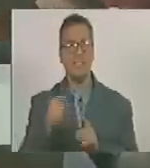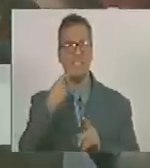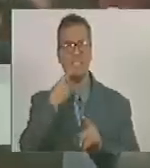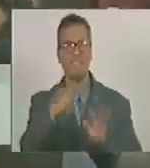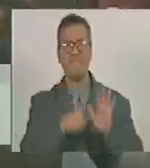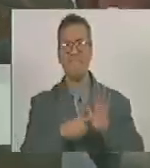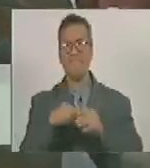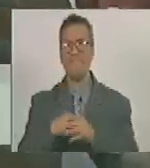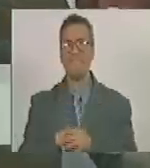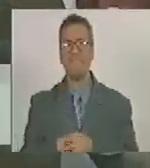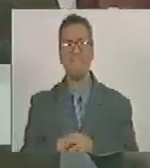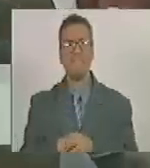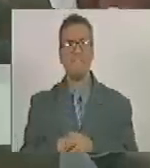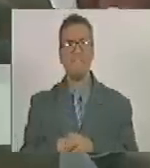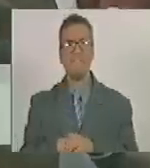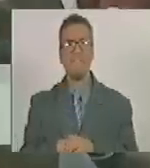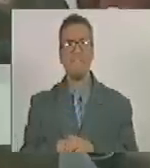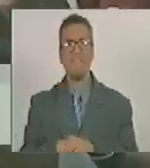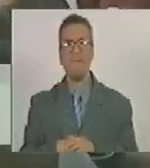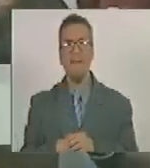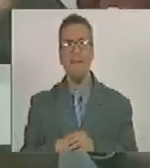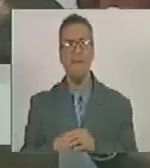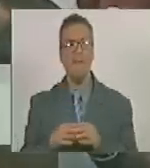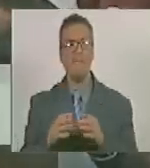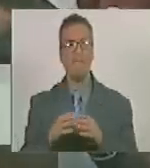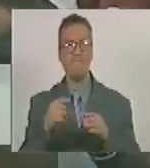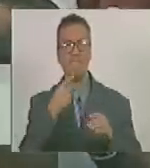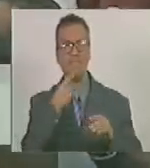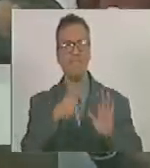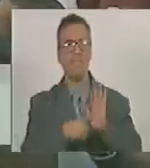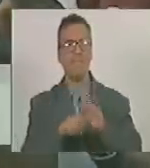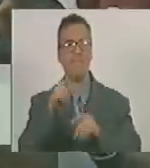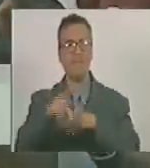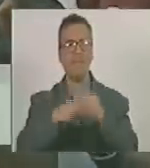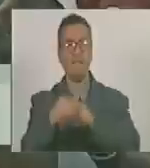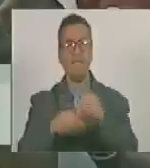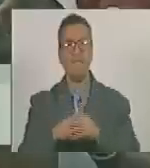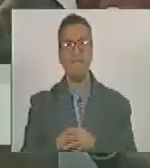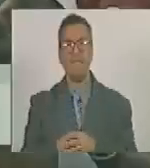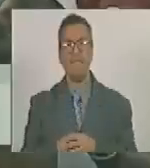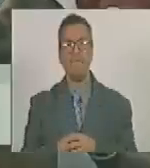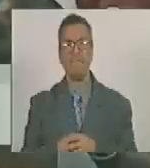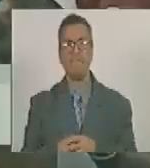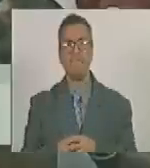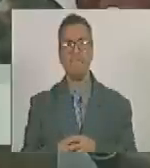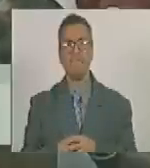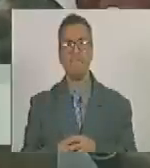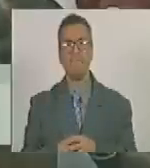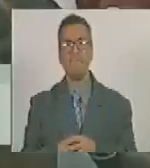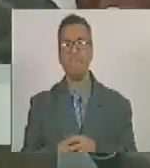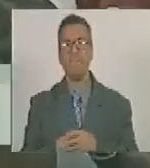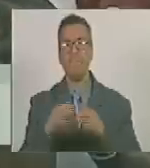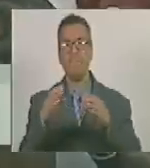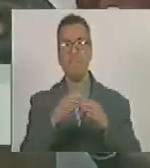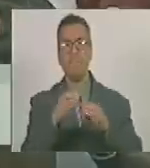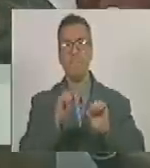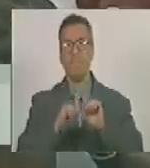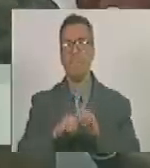a mí. Entonces botar alimentos sigue siendo para mí, digamos, un acto